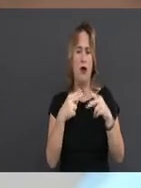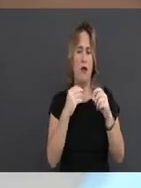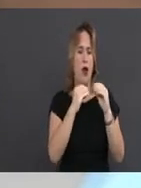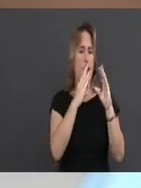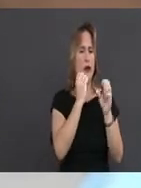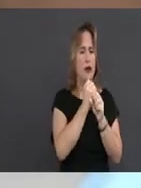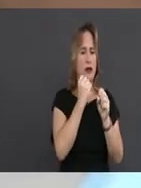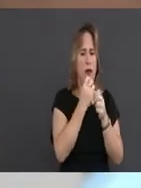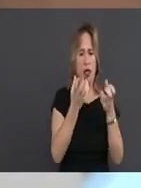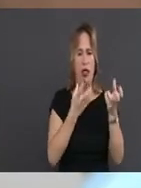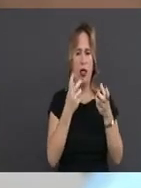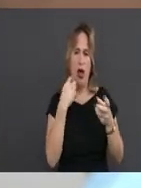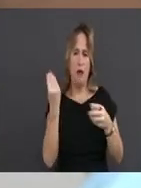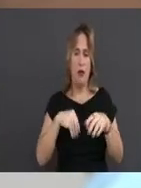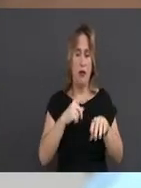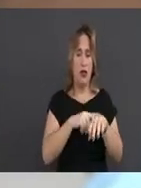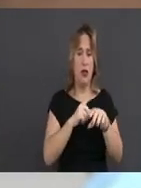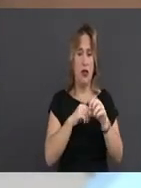y aumenta